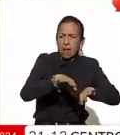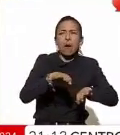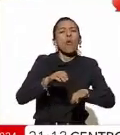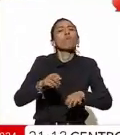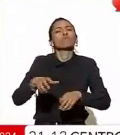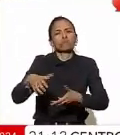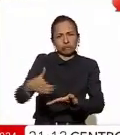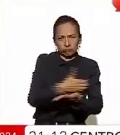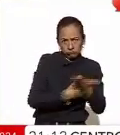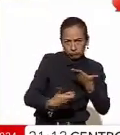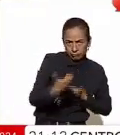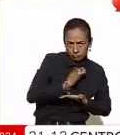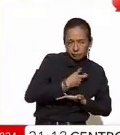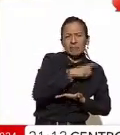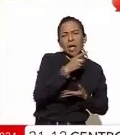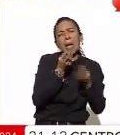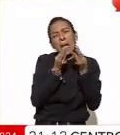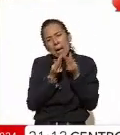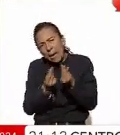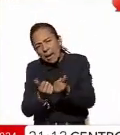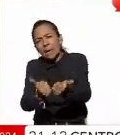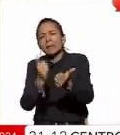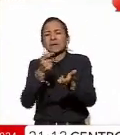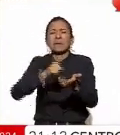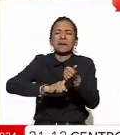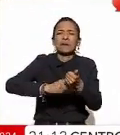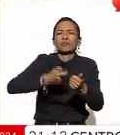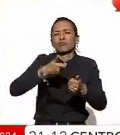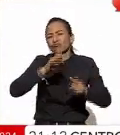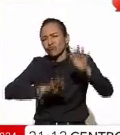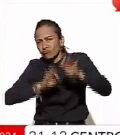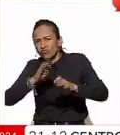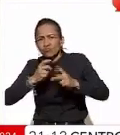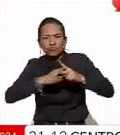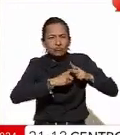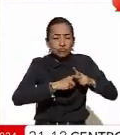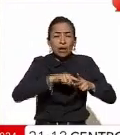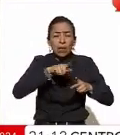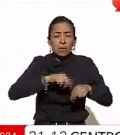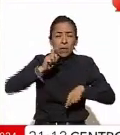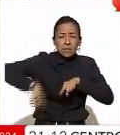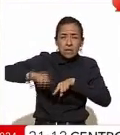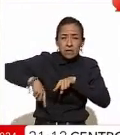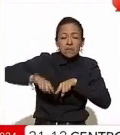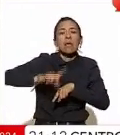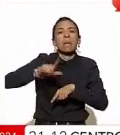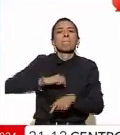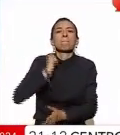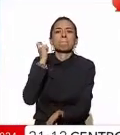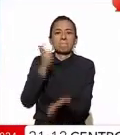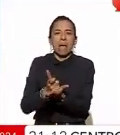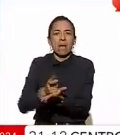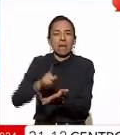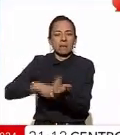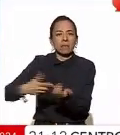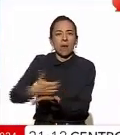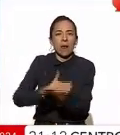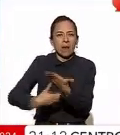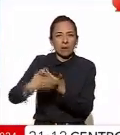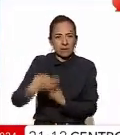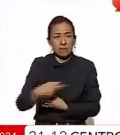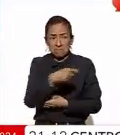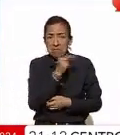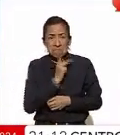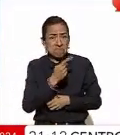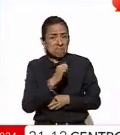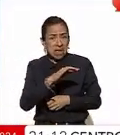luego pagas algunos costos, gastos financieros, y luego, después de restarle todo eso, pagas utilidades. A Pemex no se le cobraba sobre